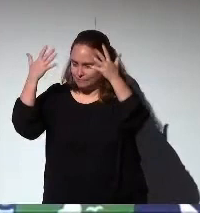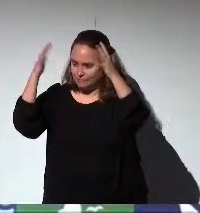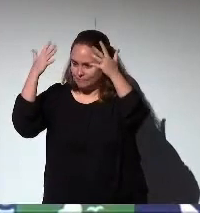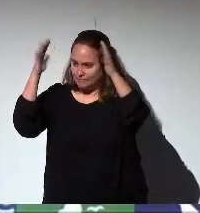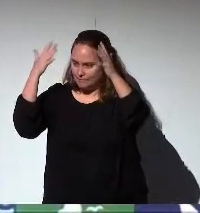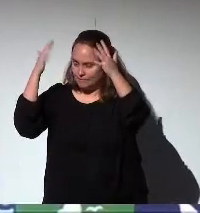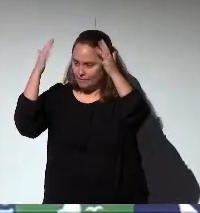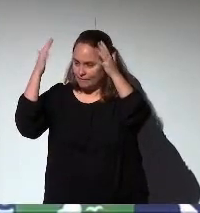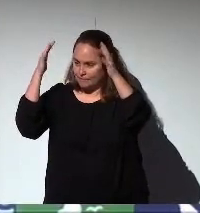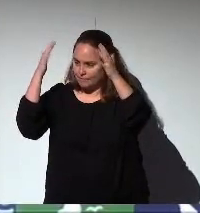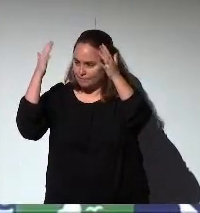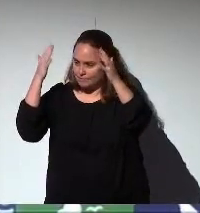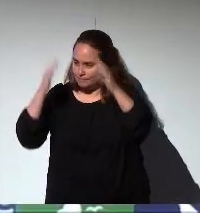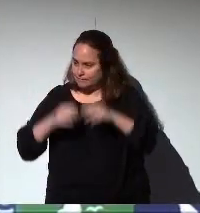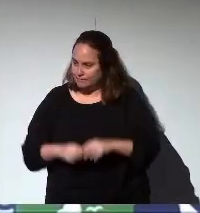Gracias.